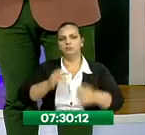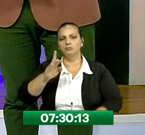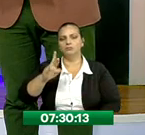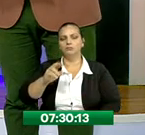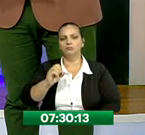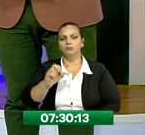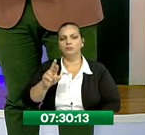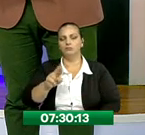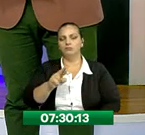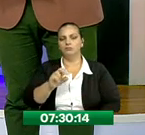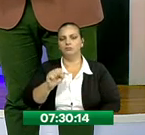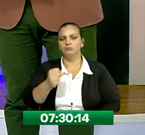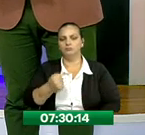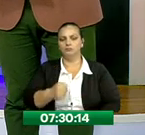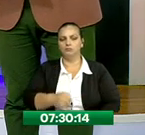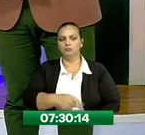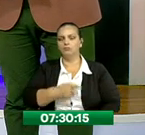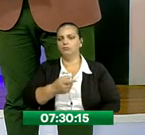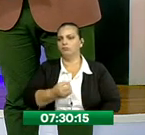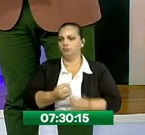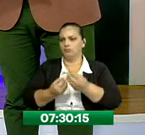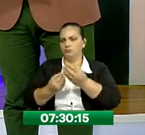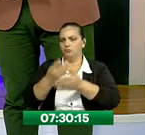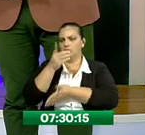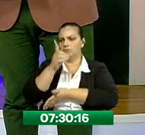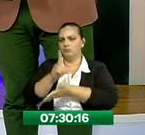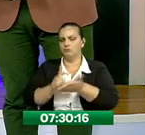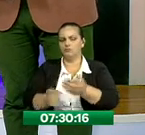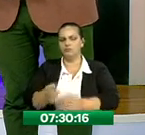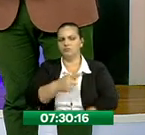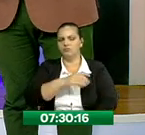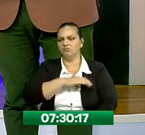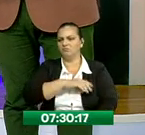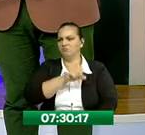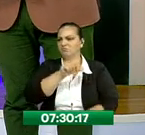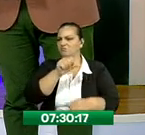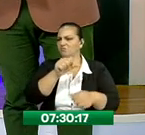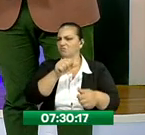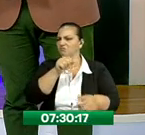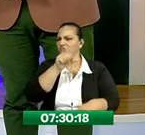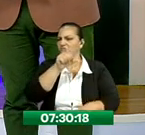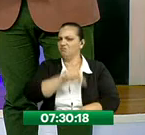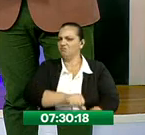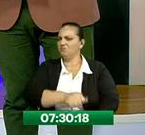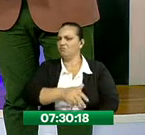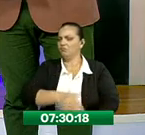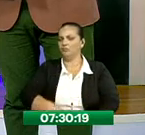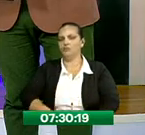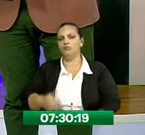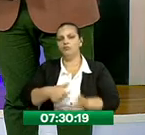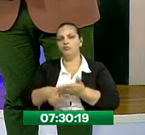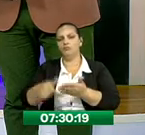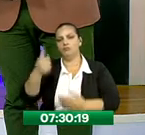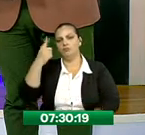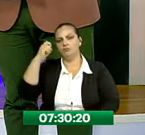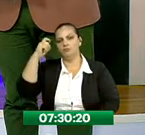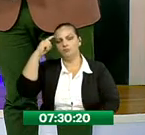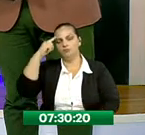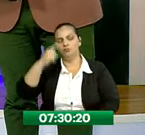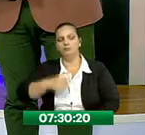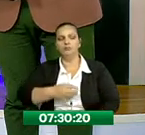policía, la ministra de Gobierno, María Paula Romo, le ofreció disculpas públicas. Aseguró que se trata de un